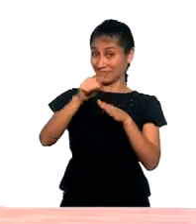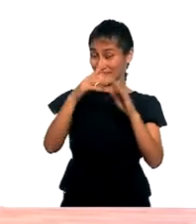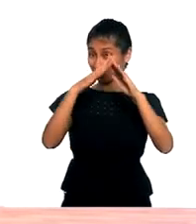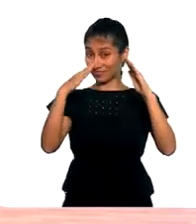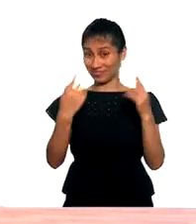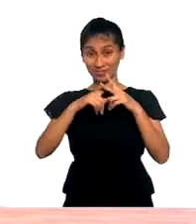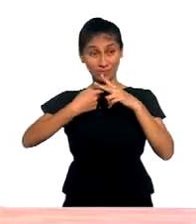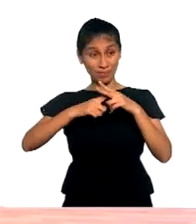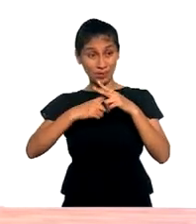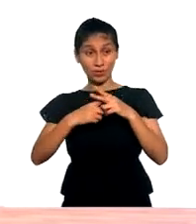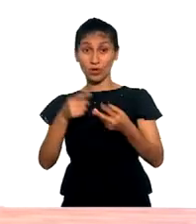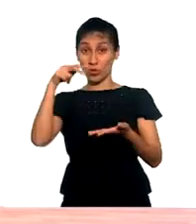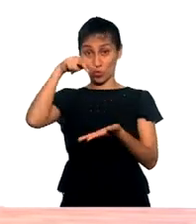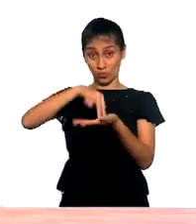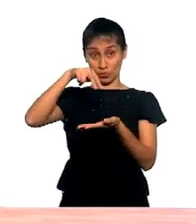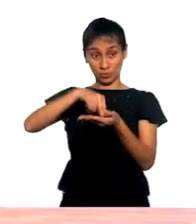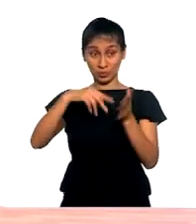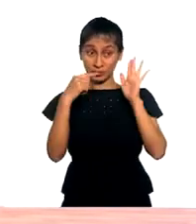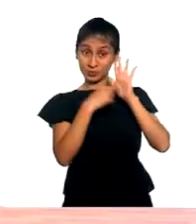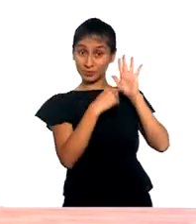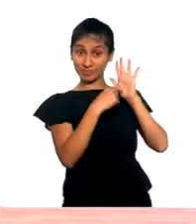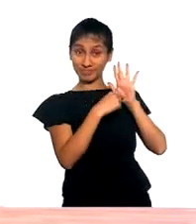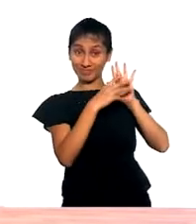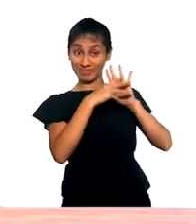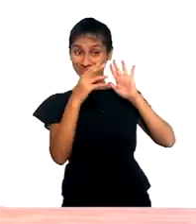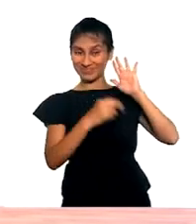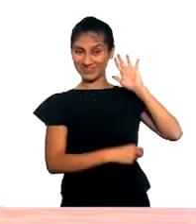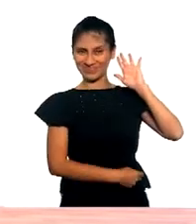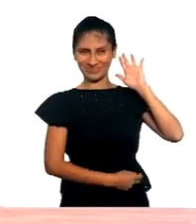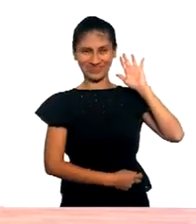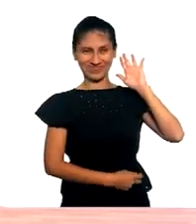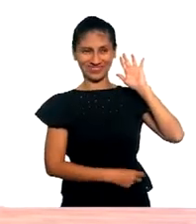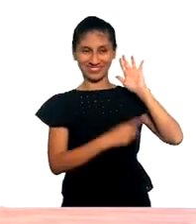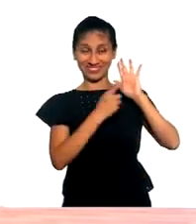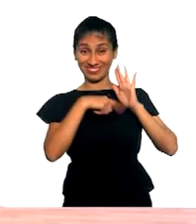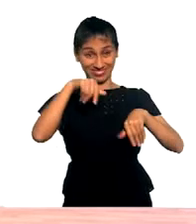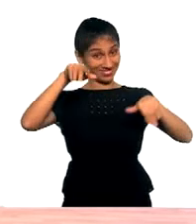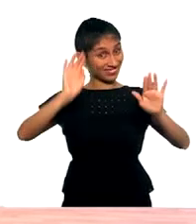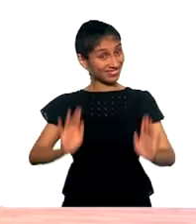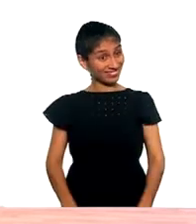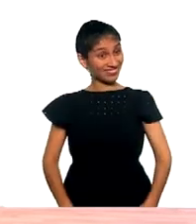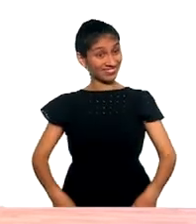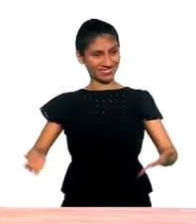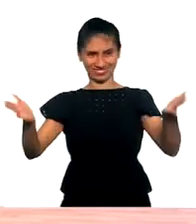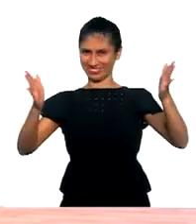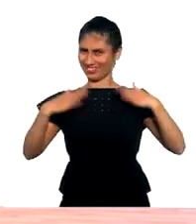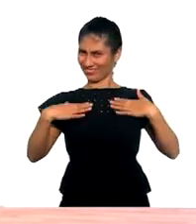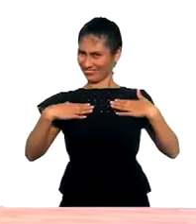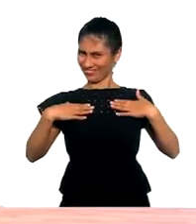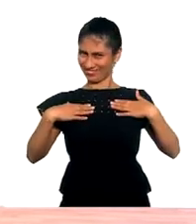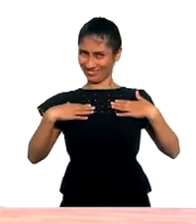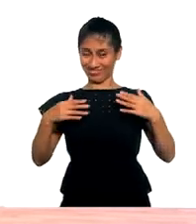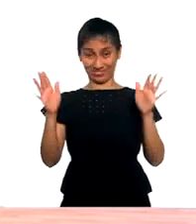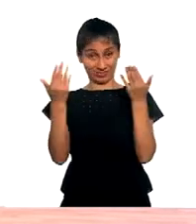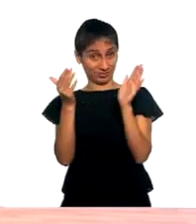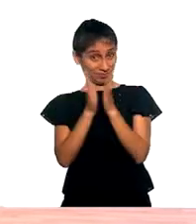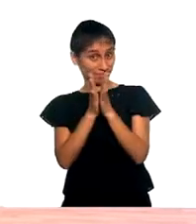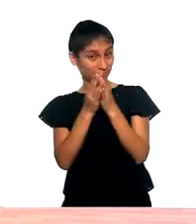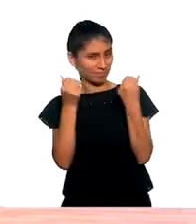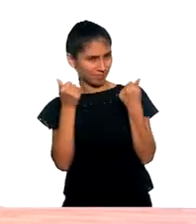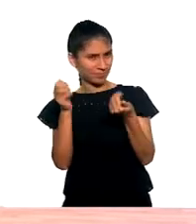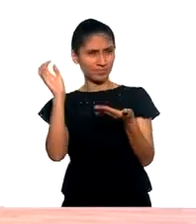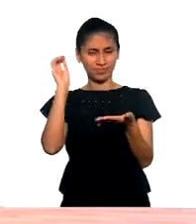comienzo salto golpe de piernas y golpe de pecho manos juntas pie